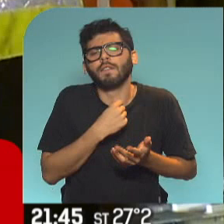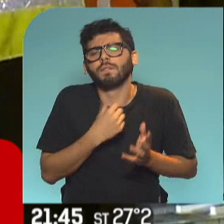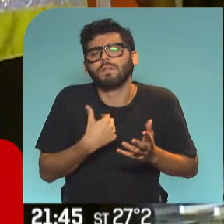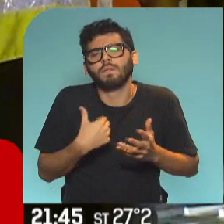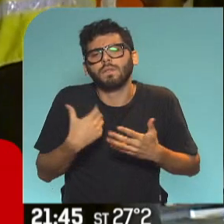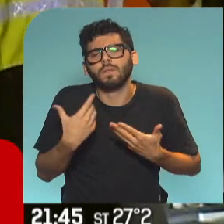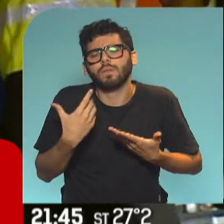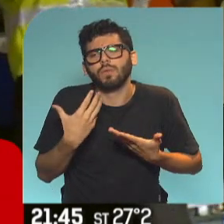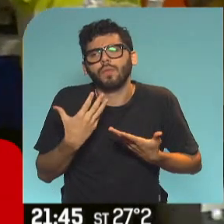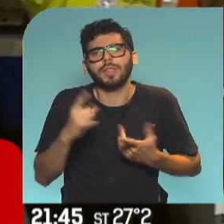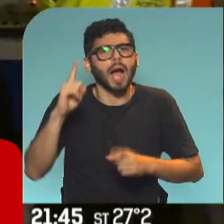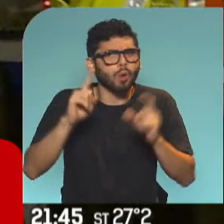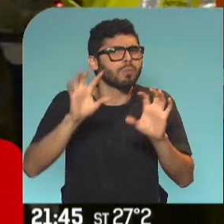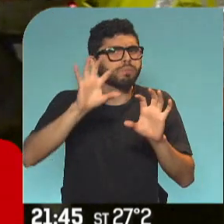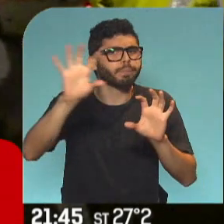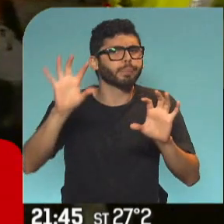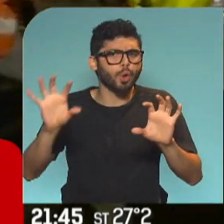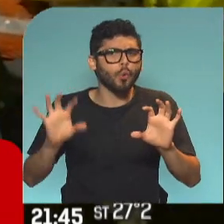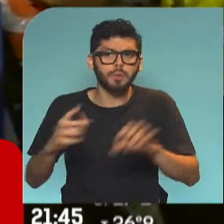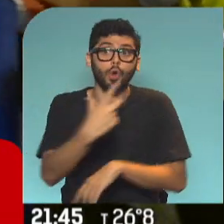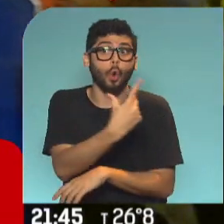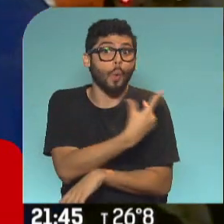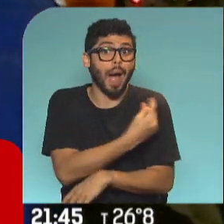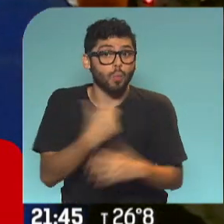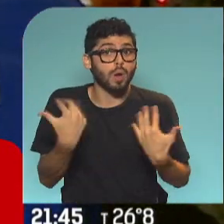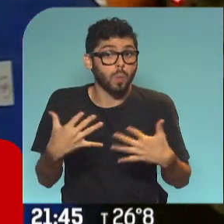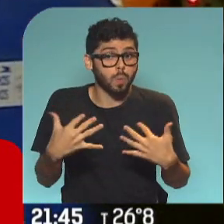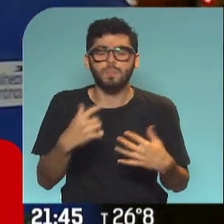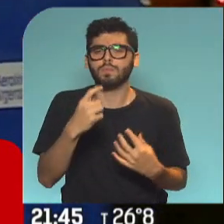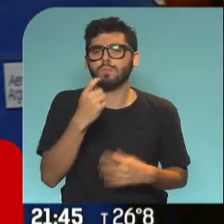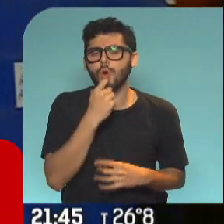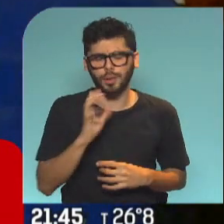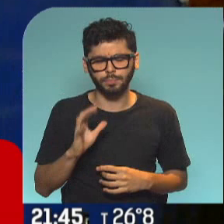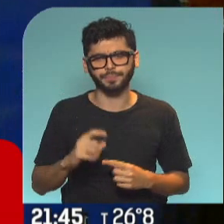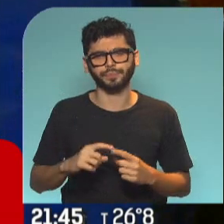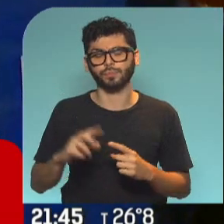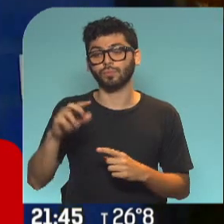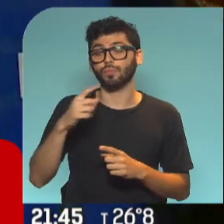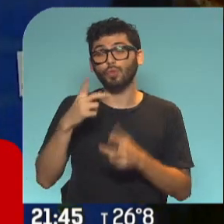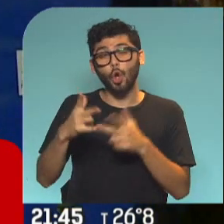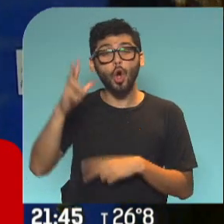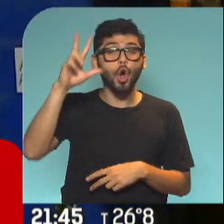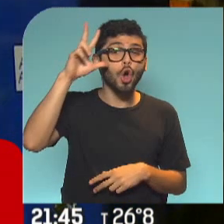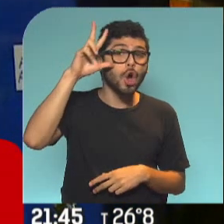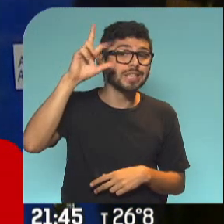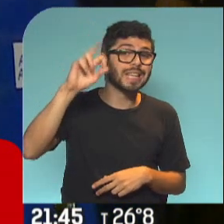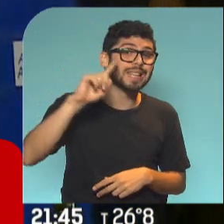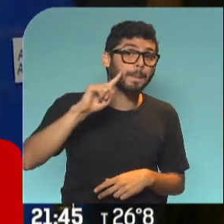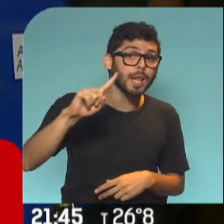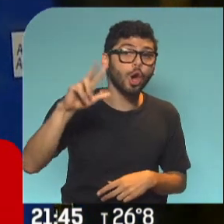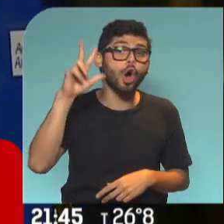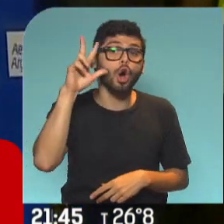han vacunado en un buen número. Hablaba de las 80.800 de Córdoba,